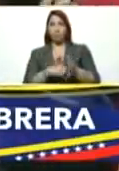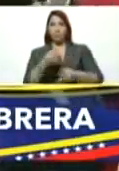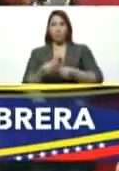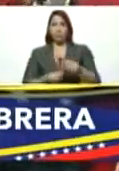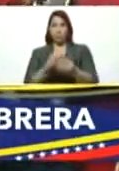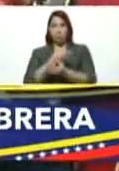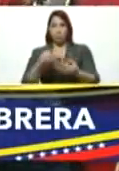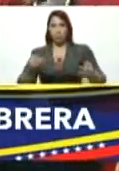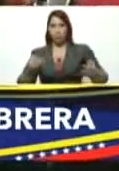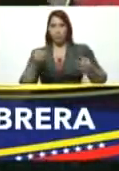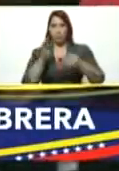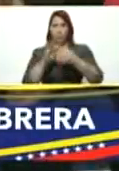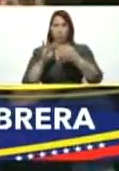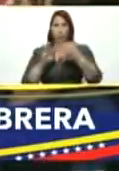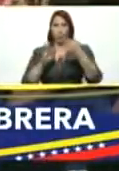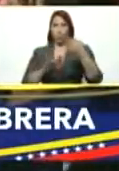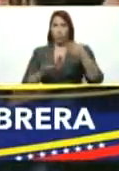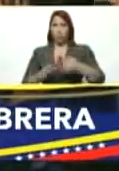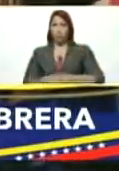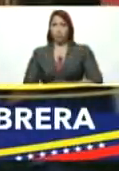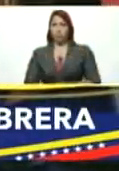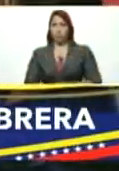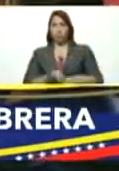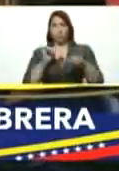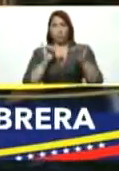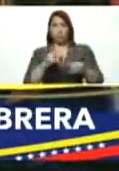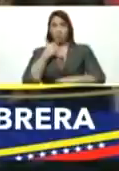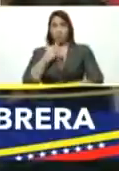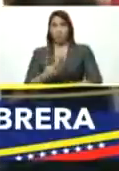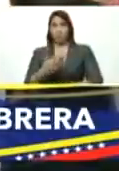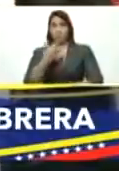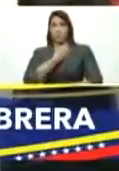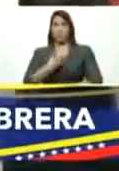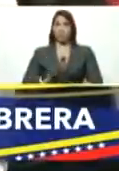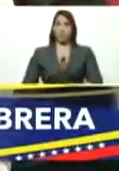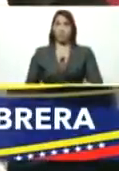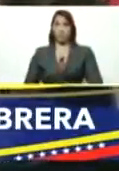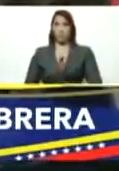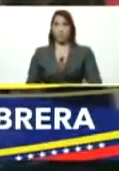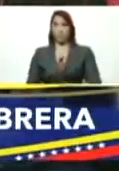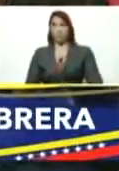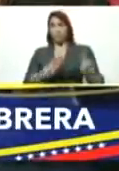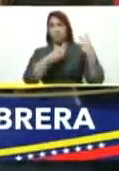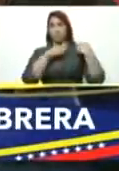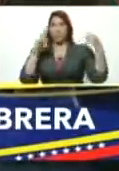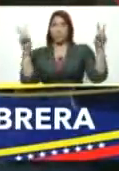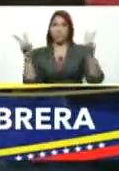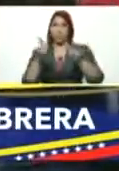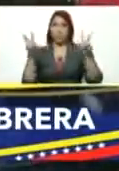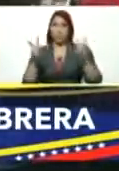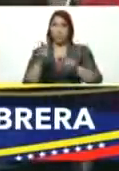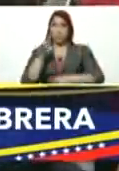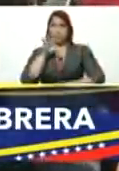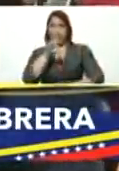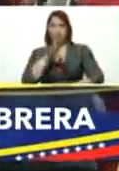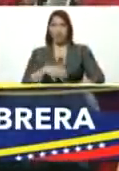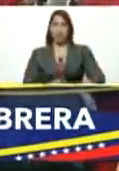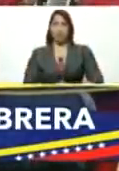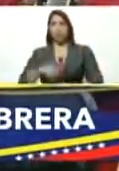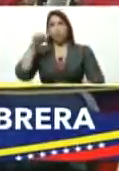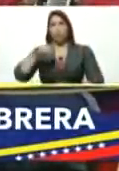funcionamiento y como usted presidente es el dueño de la victoria de este país hoy